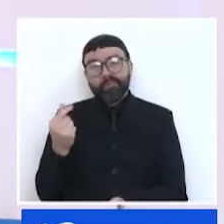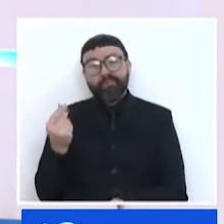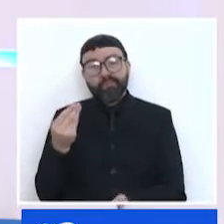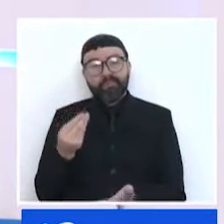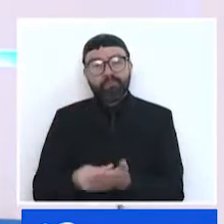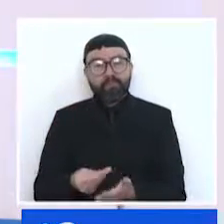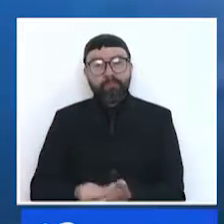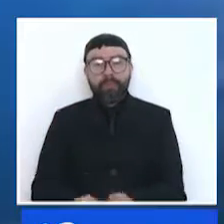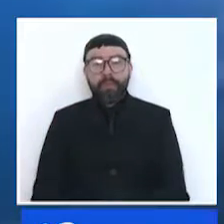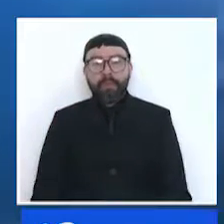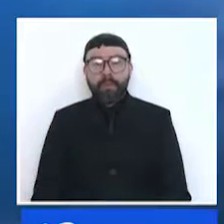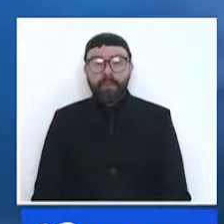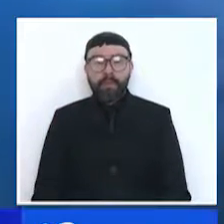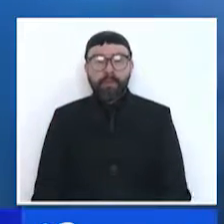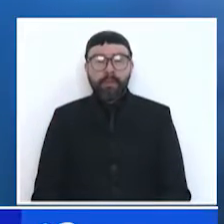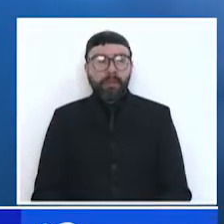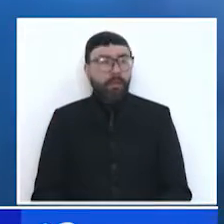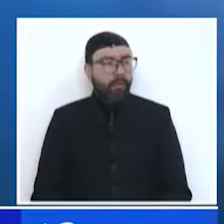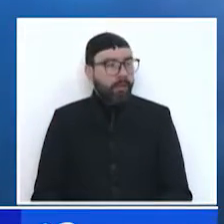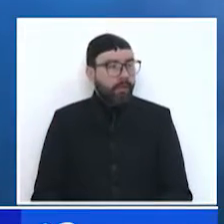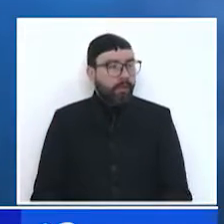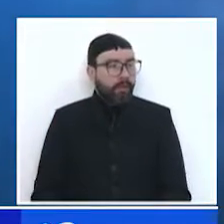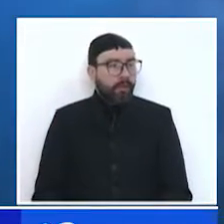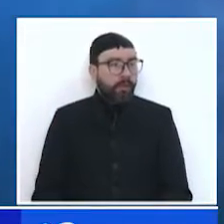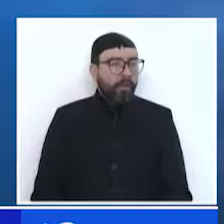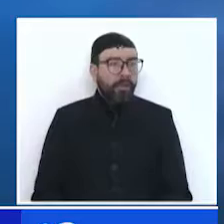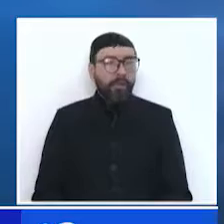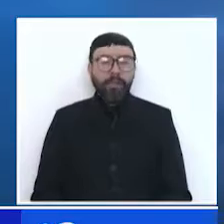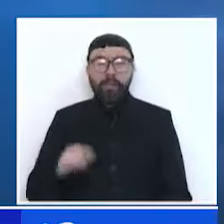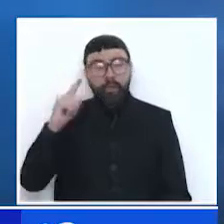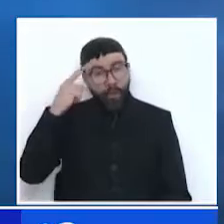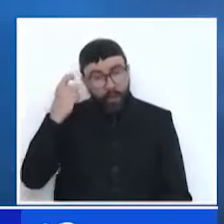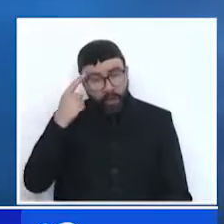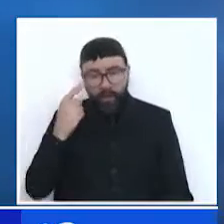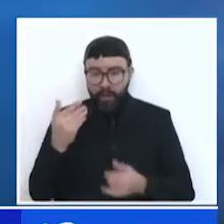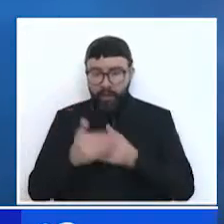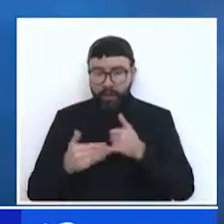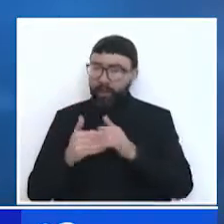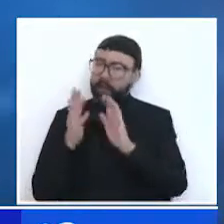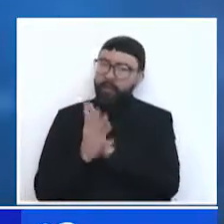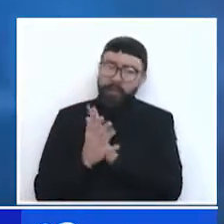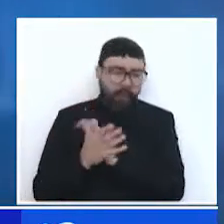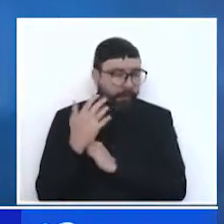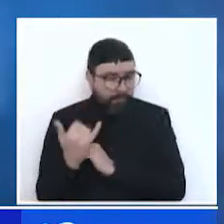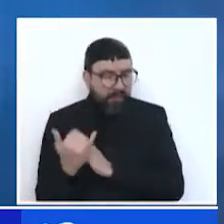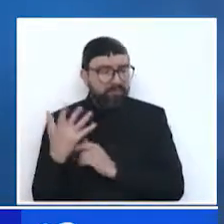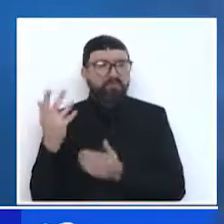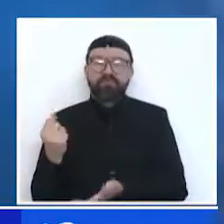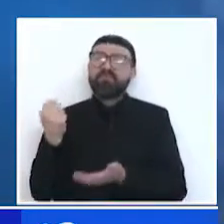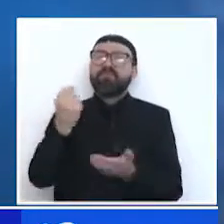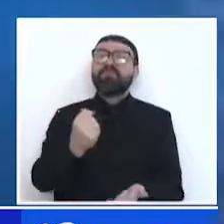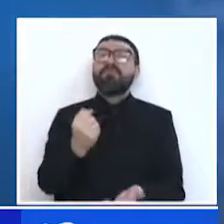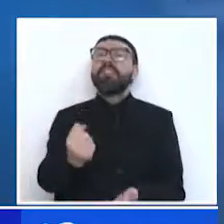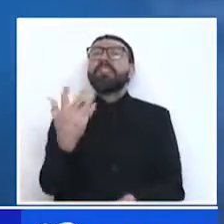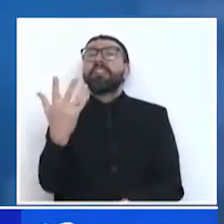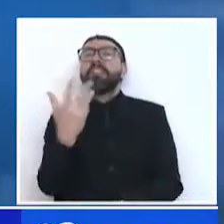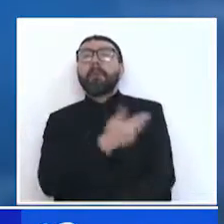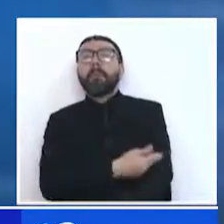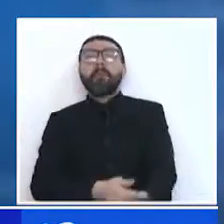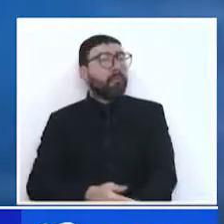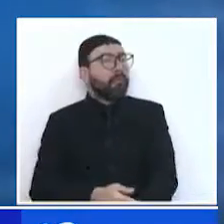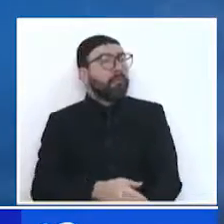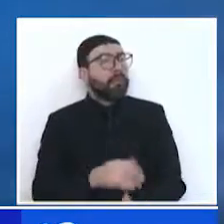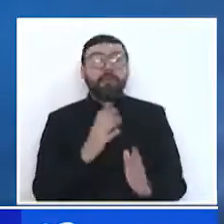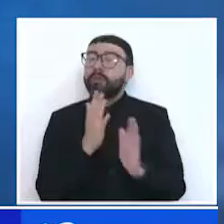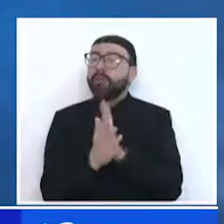automóvil. El gobierno departamental dio a conocer que ofrece una recompensa de 5 millones de pesos por la información